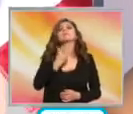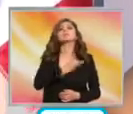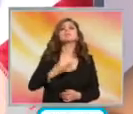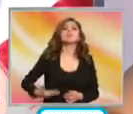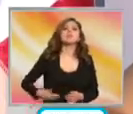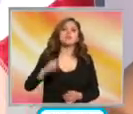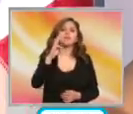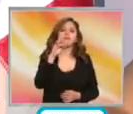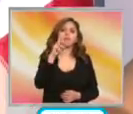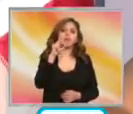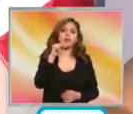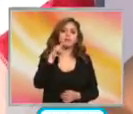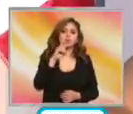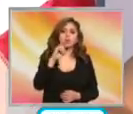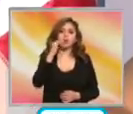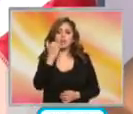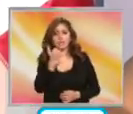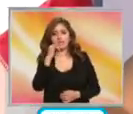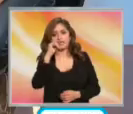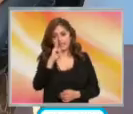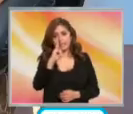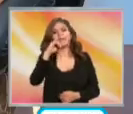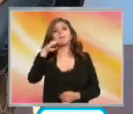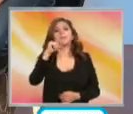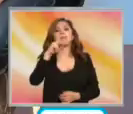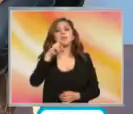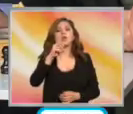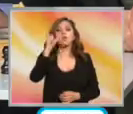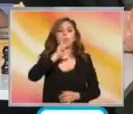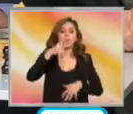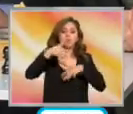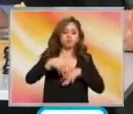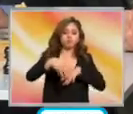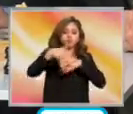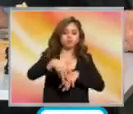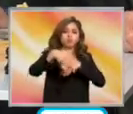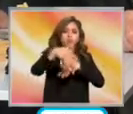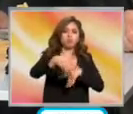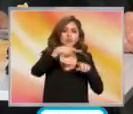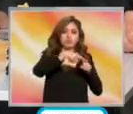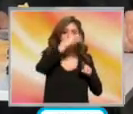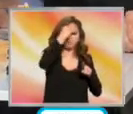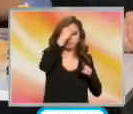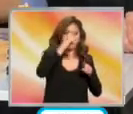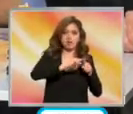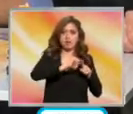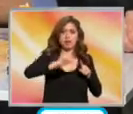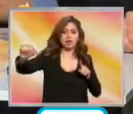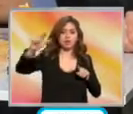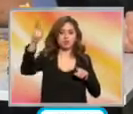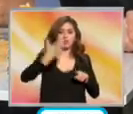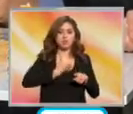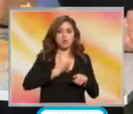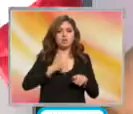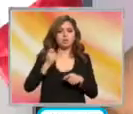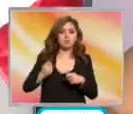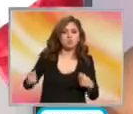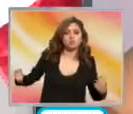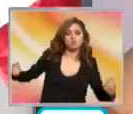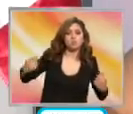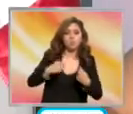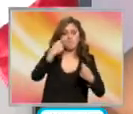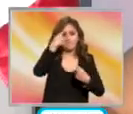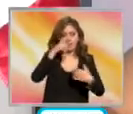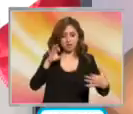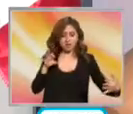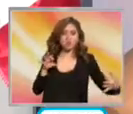Sí. sale en la marcha de lealtad Sí. desde Chapultepec al Zócalo, enarbola la bandera de México Sí. para